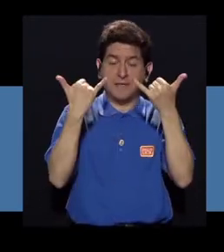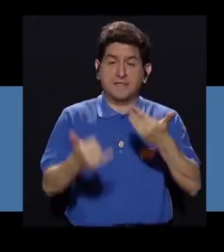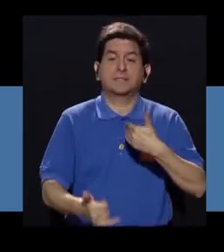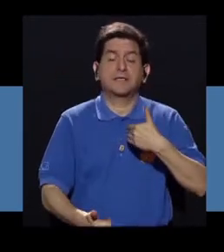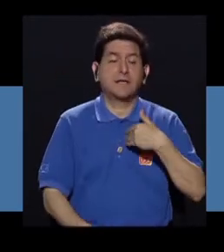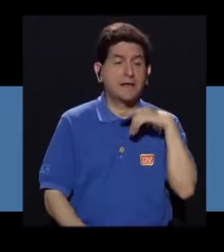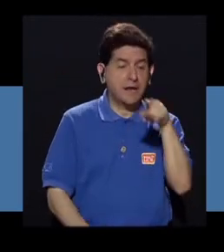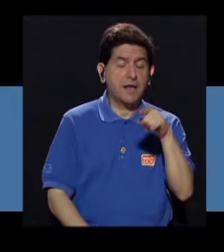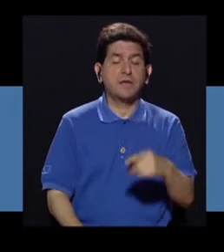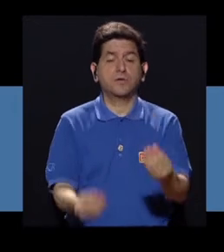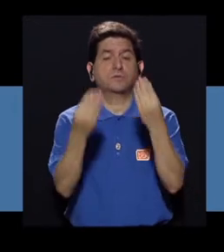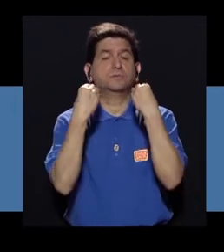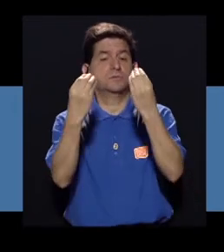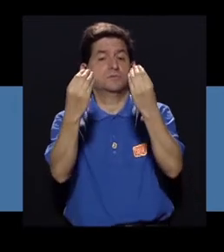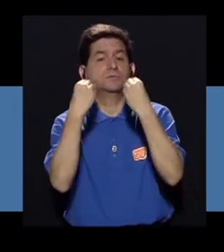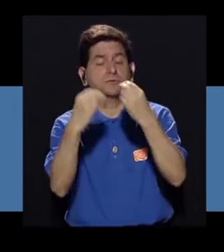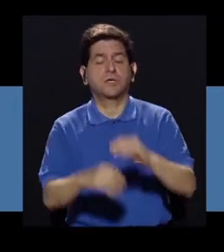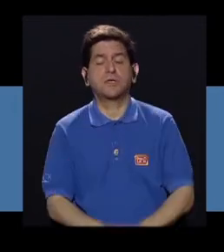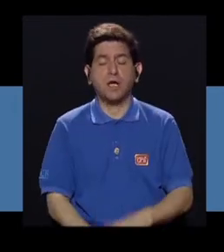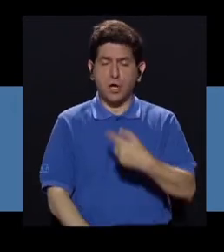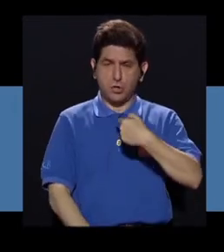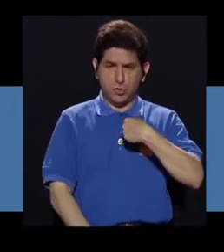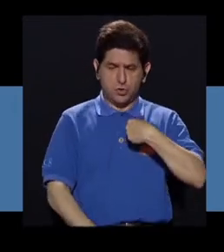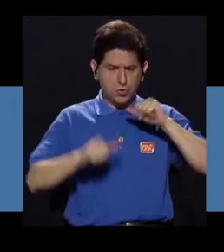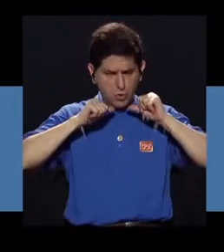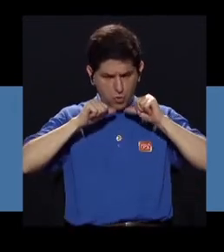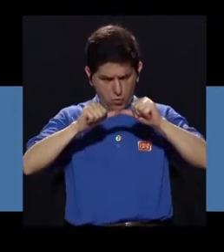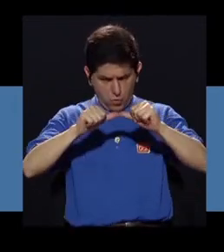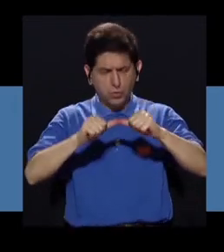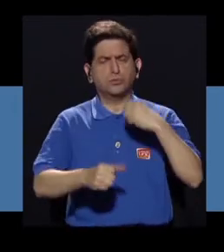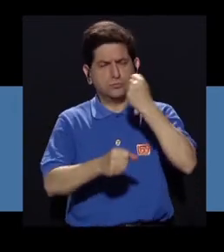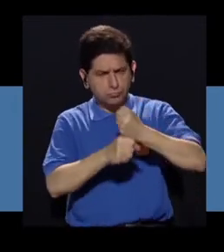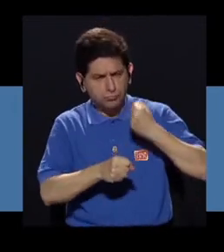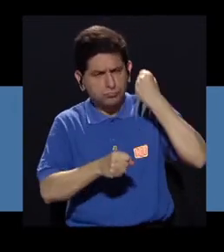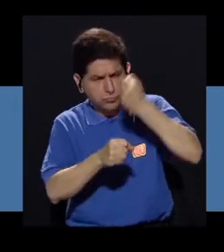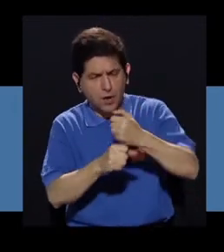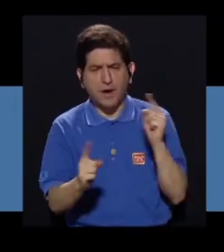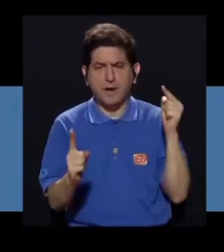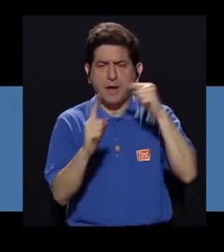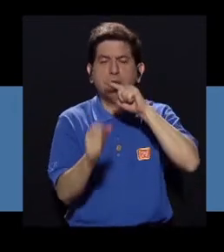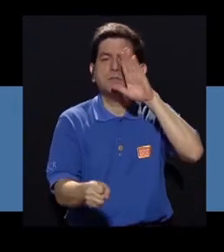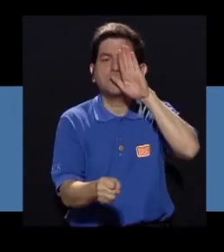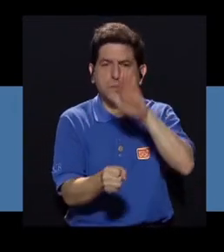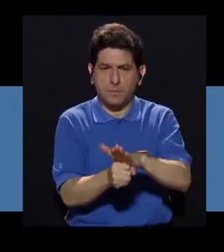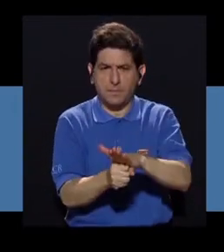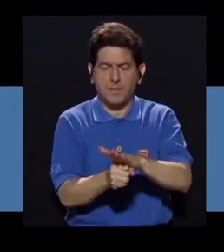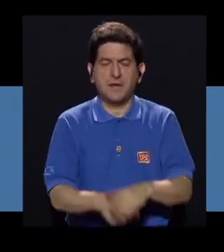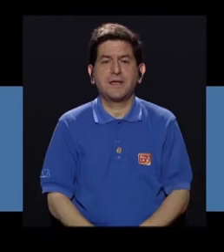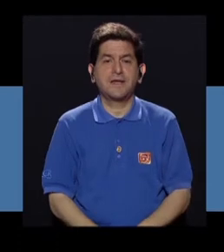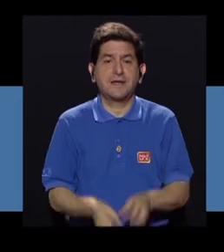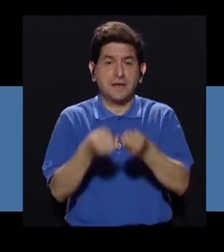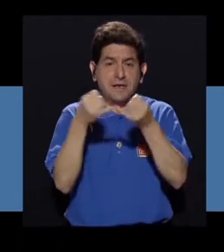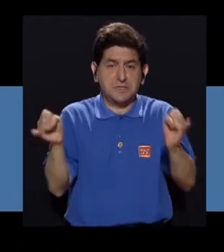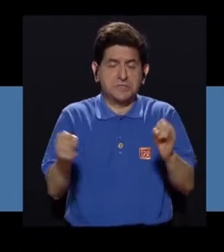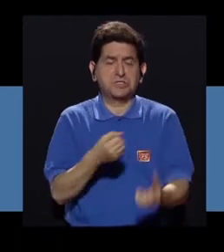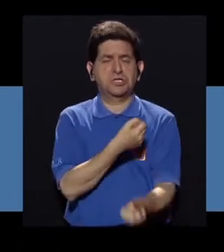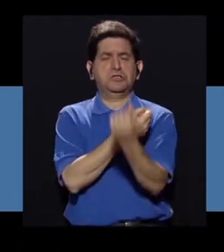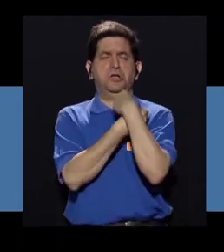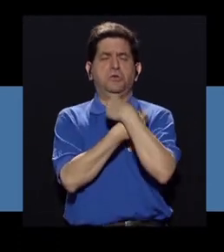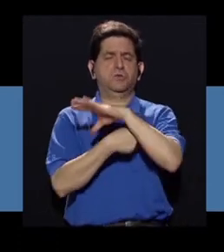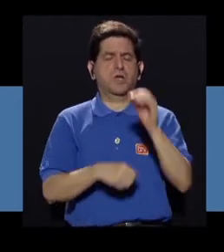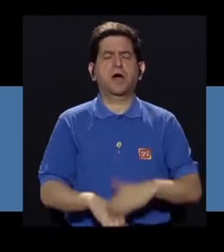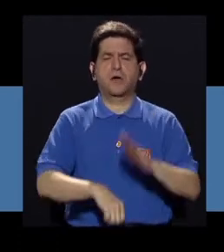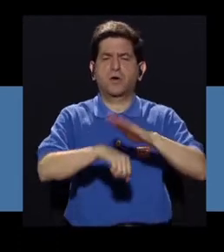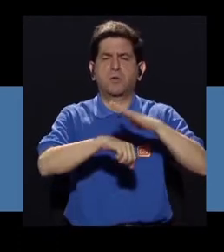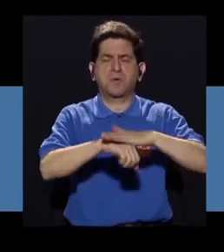mis metas, ellos me han enseñado a mí que yo tengo que seguir esas metas, seguirlas hasta alcanzarlas, sin derrotarme y